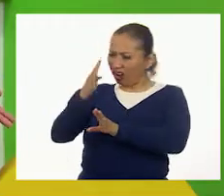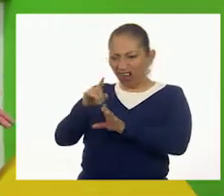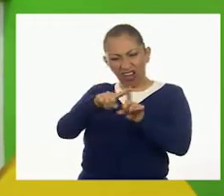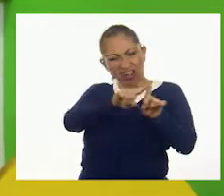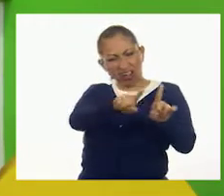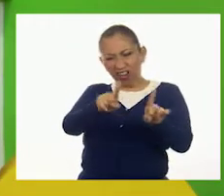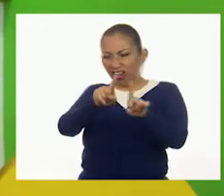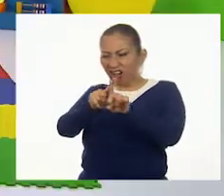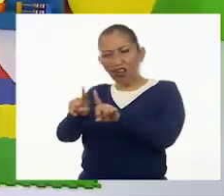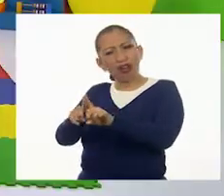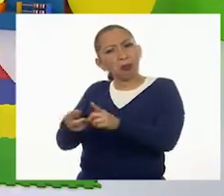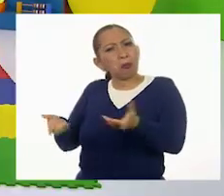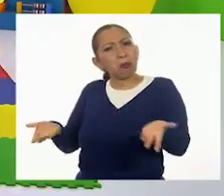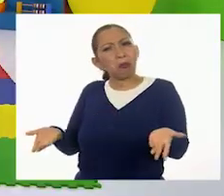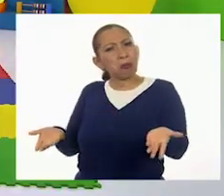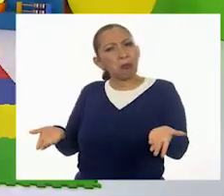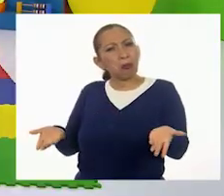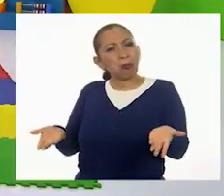cantidades?